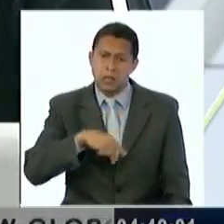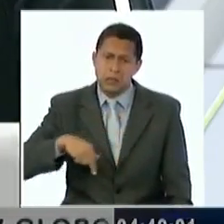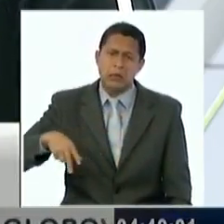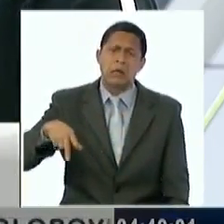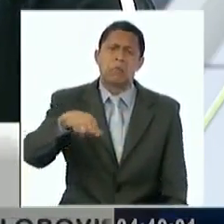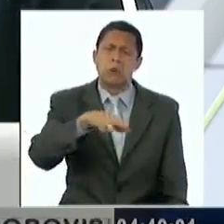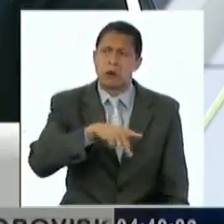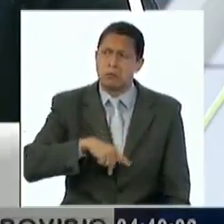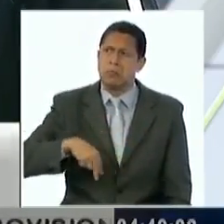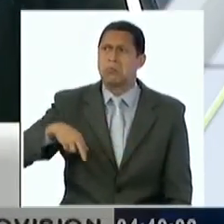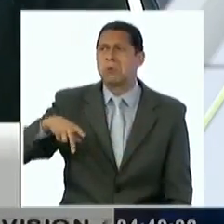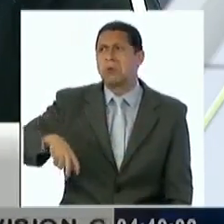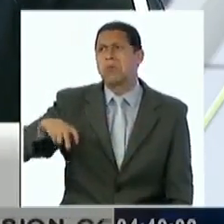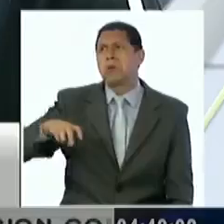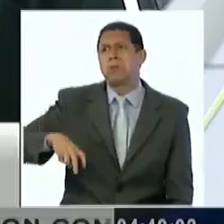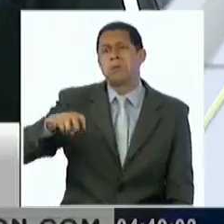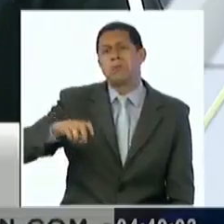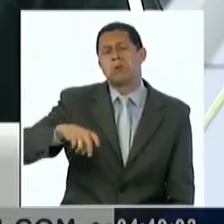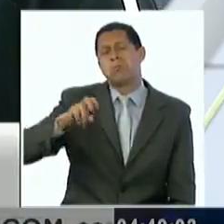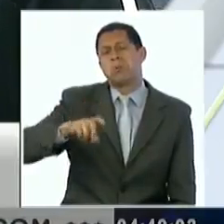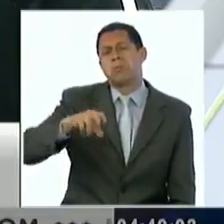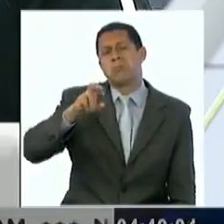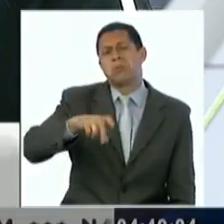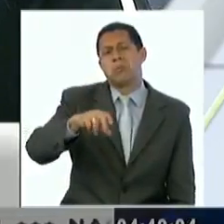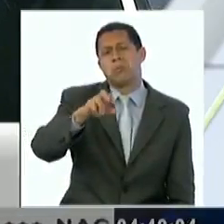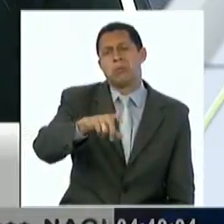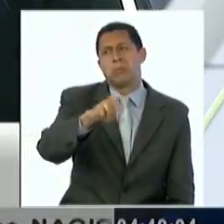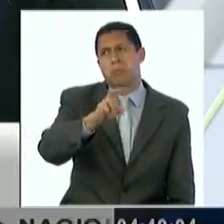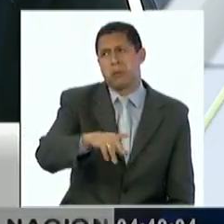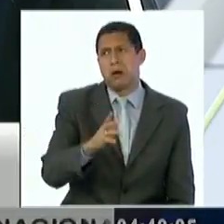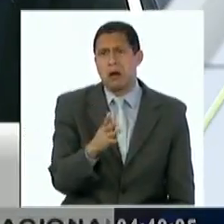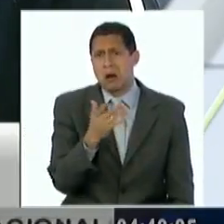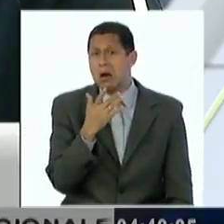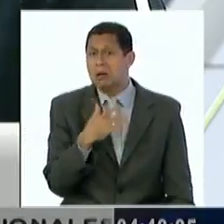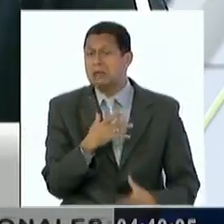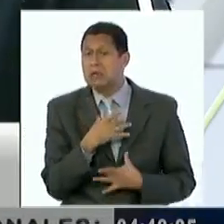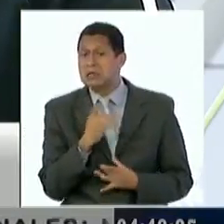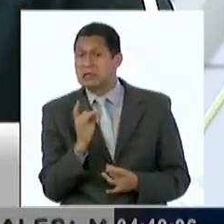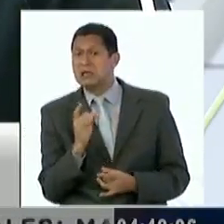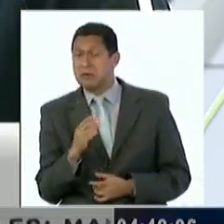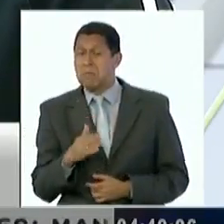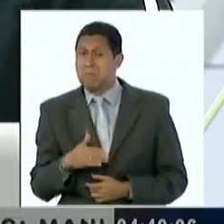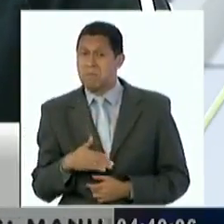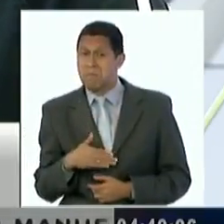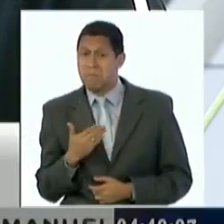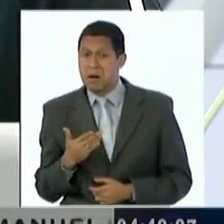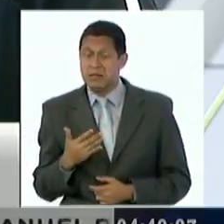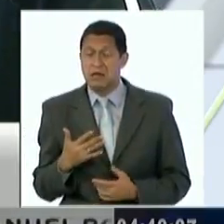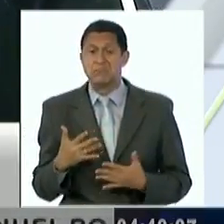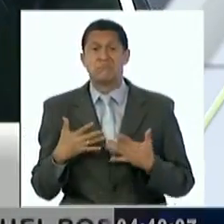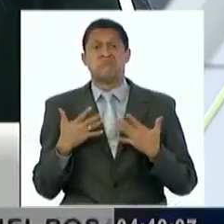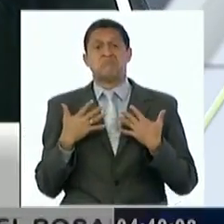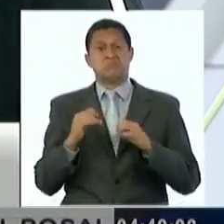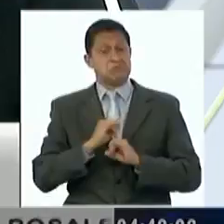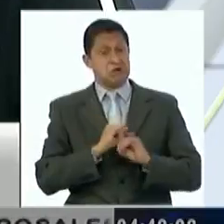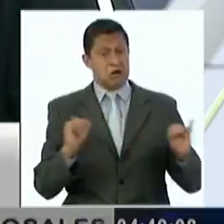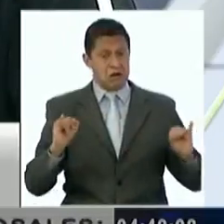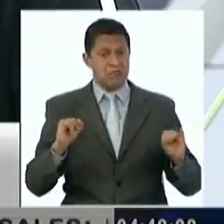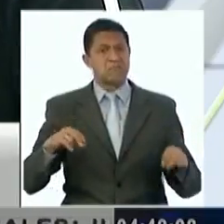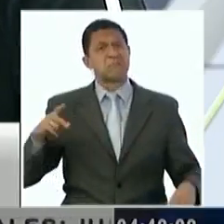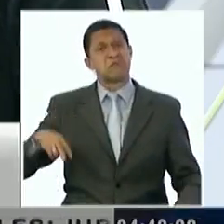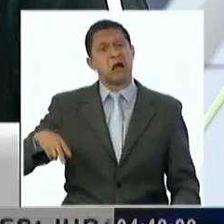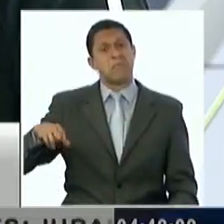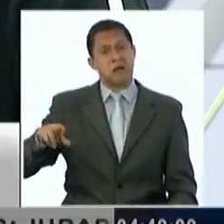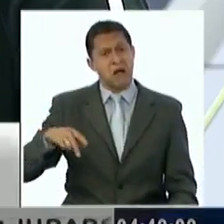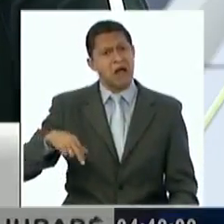es lo más básico que existe sea caminar es una actividad que es bastante interesante porque te comienza a ir acondicionando pero una vez que ya ese caminar